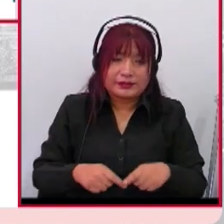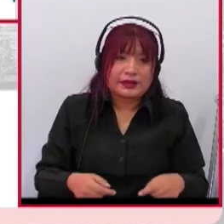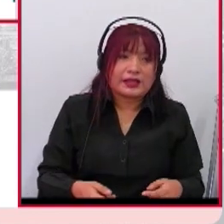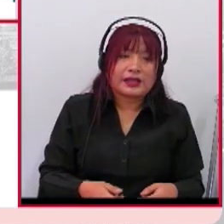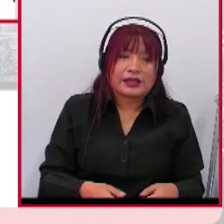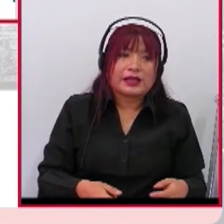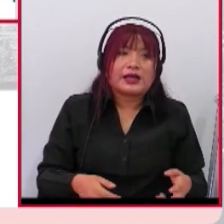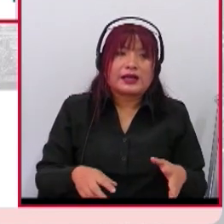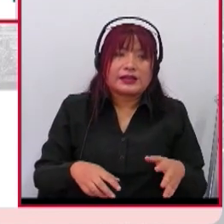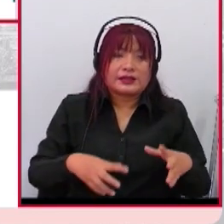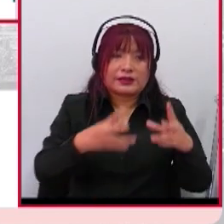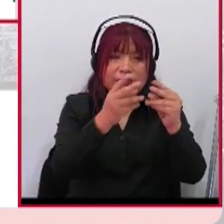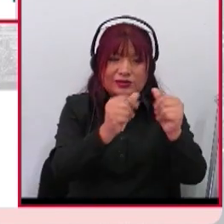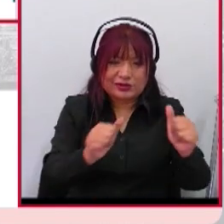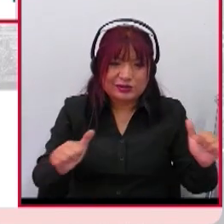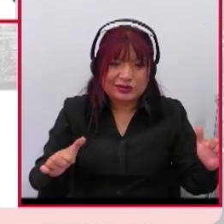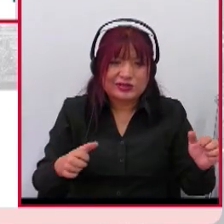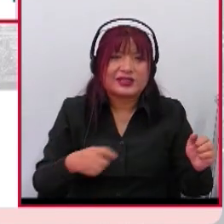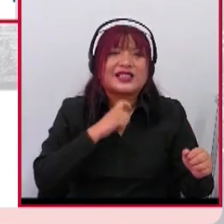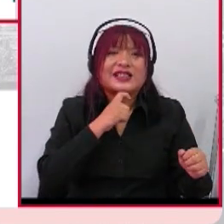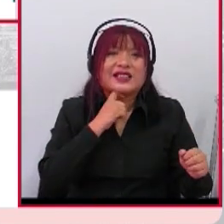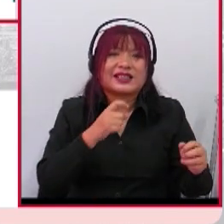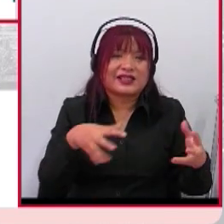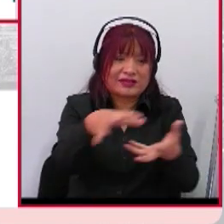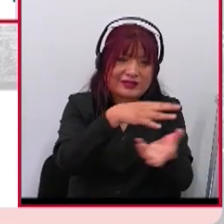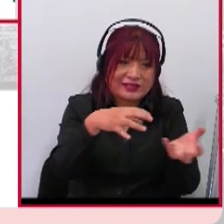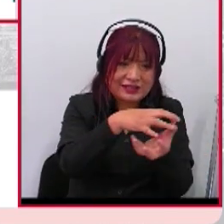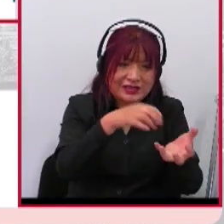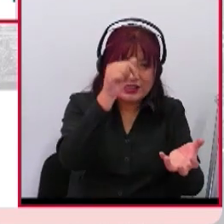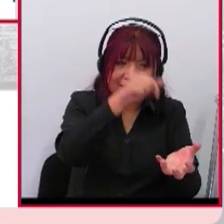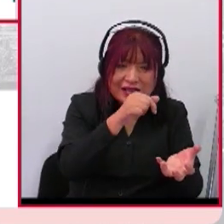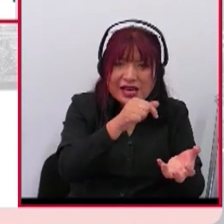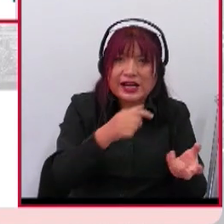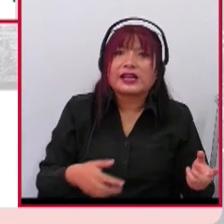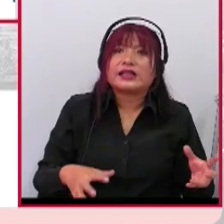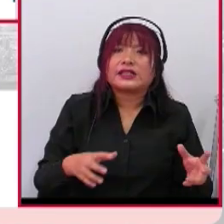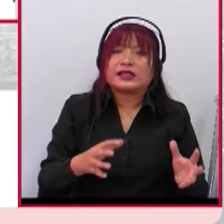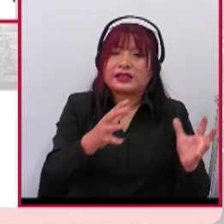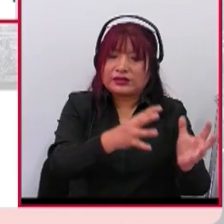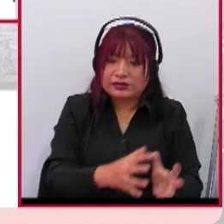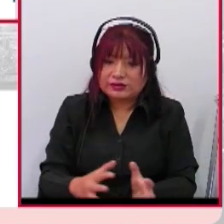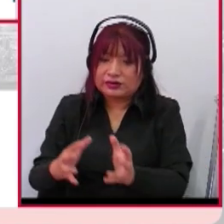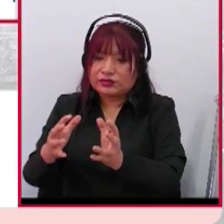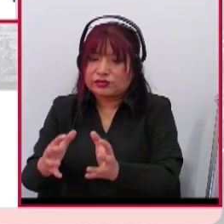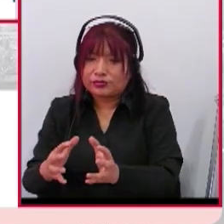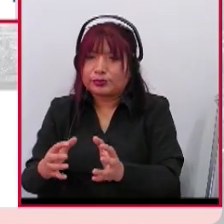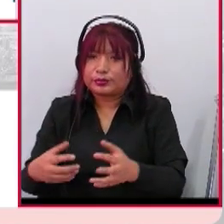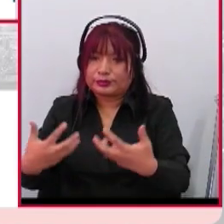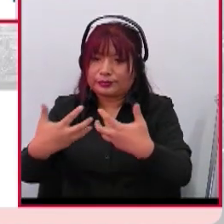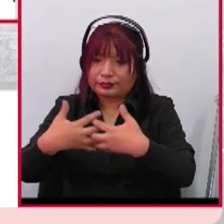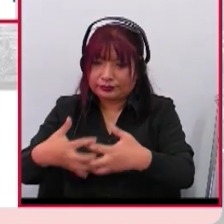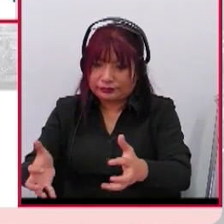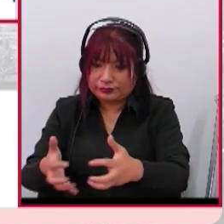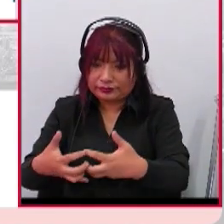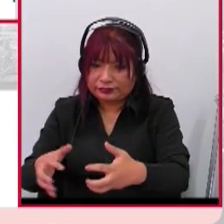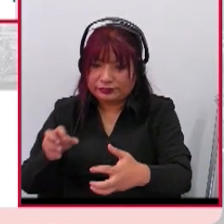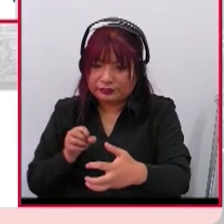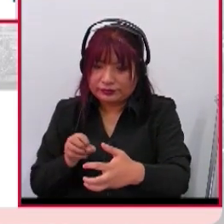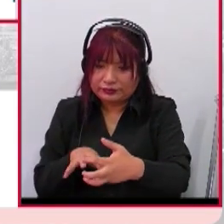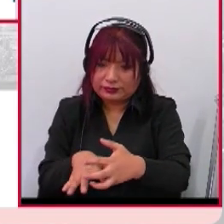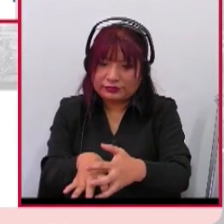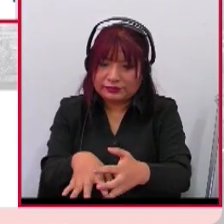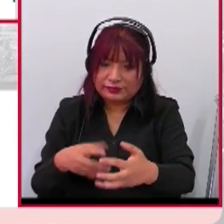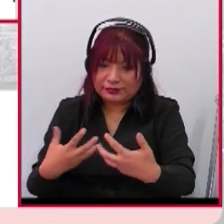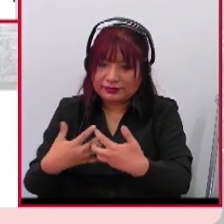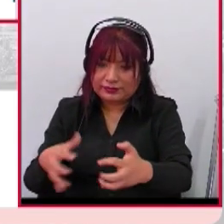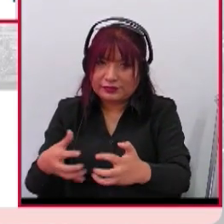con pulpa. Luego llegamos con la pulpa hasta las celdas columna. Corrimos todo el sistema como si fuera